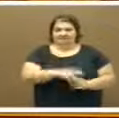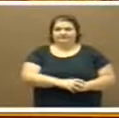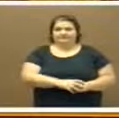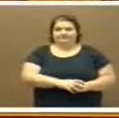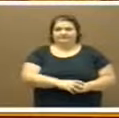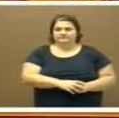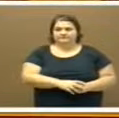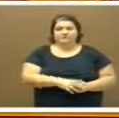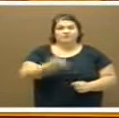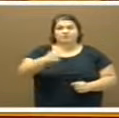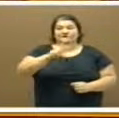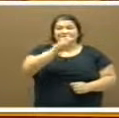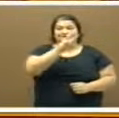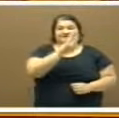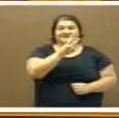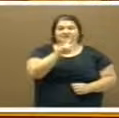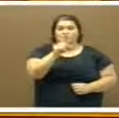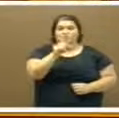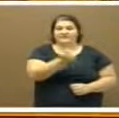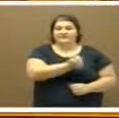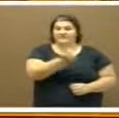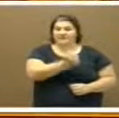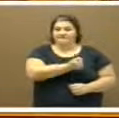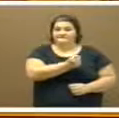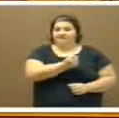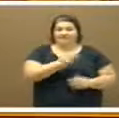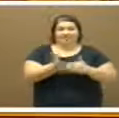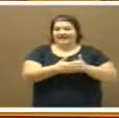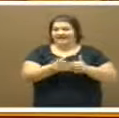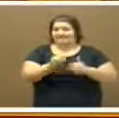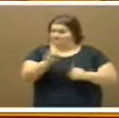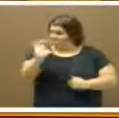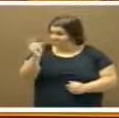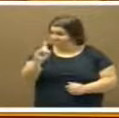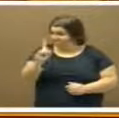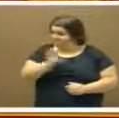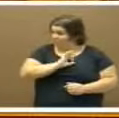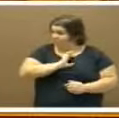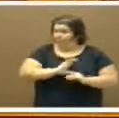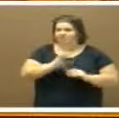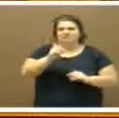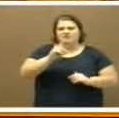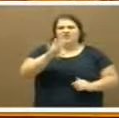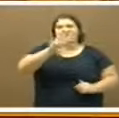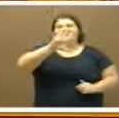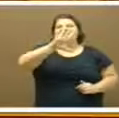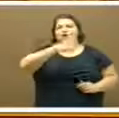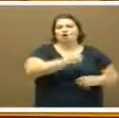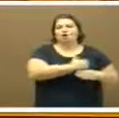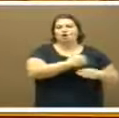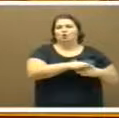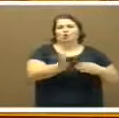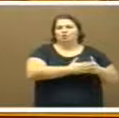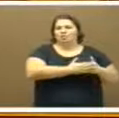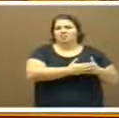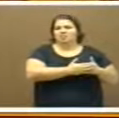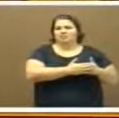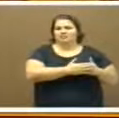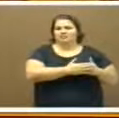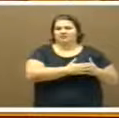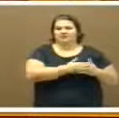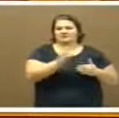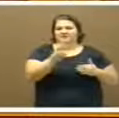cerraron el ejercicio el 31 de diciembre, ¿verdad que no, señor consejero? Lo cerraron el 5 de octubre,